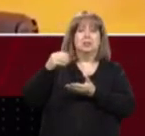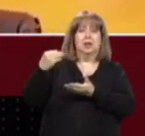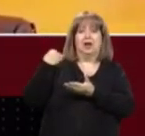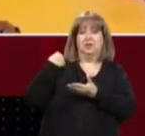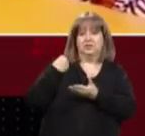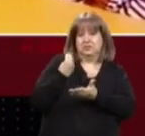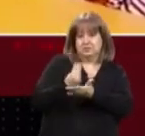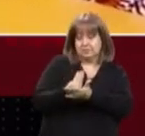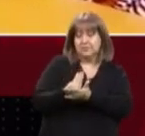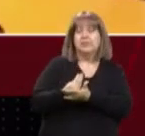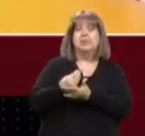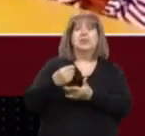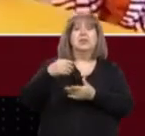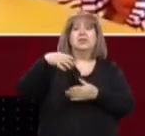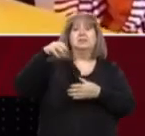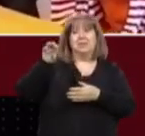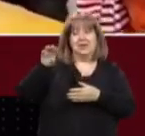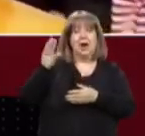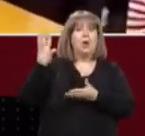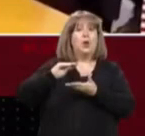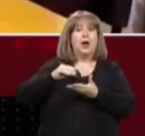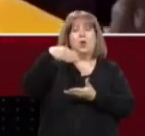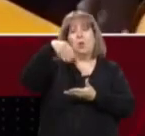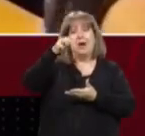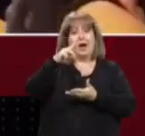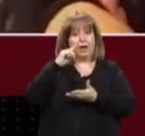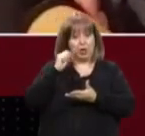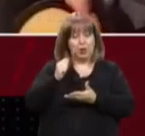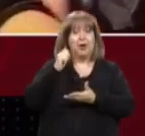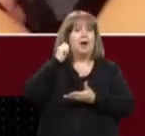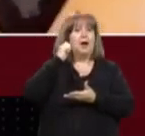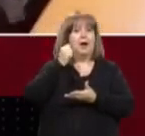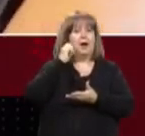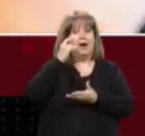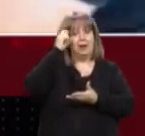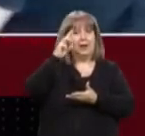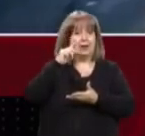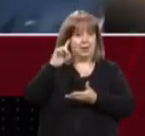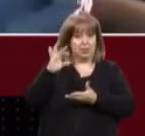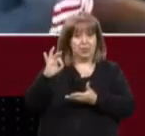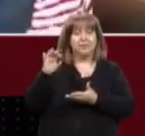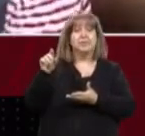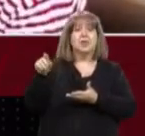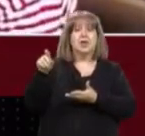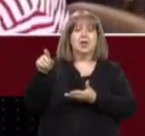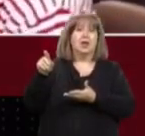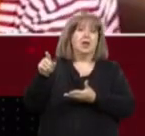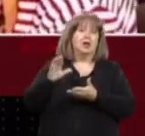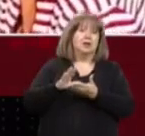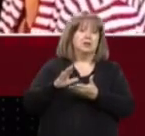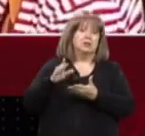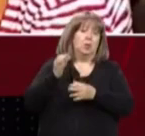que nos cuidó del minuto cero. Yo como amigo, como psicólogo,